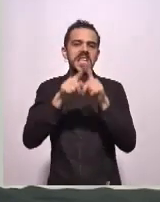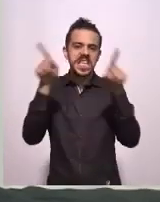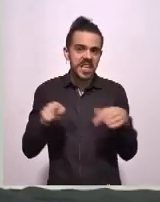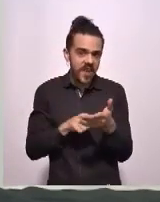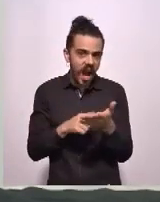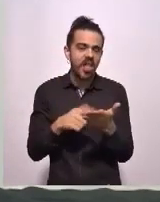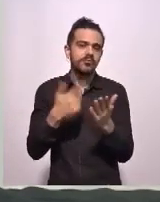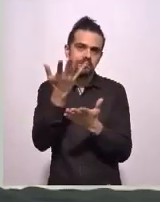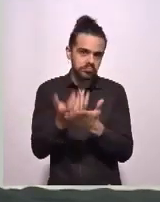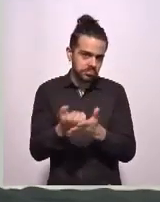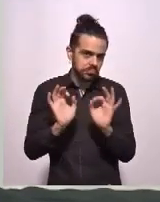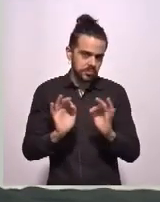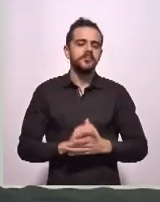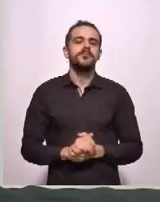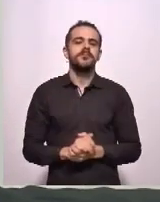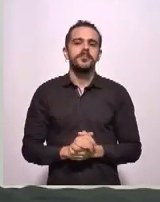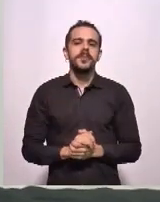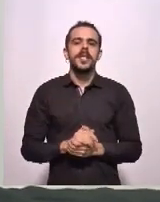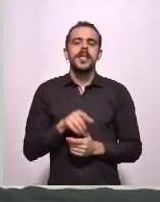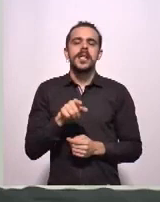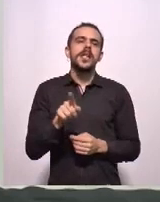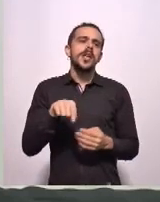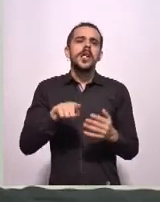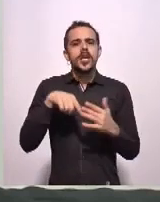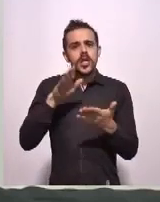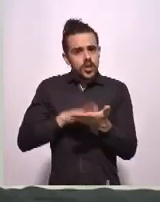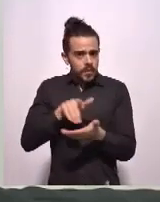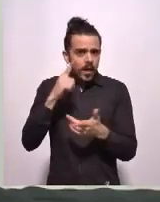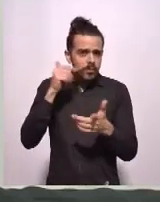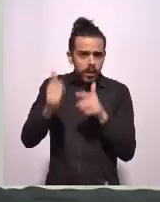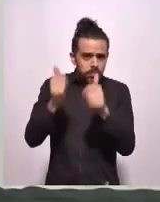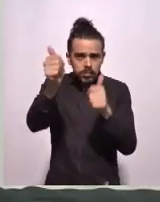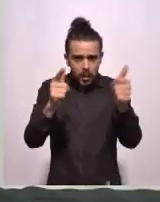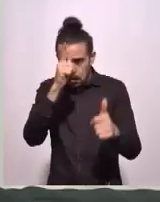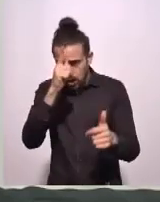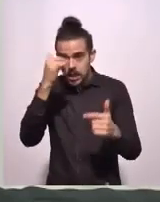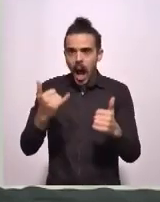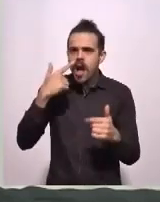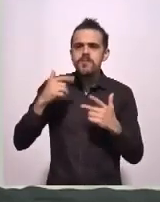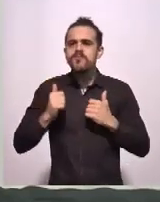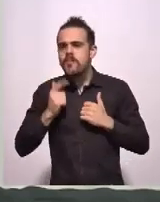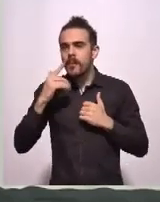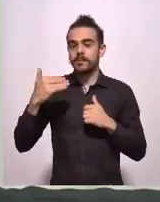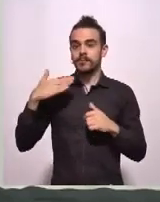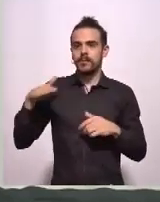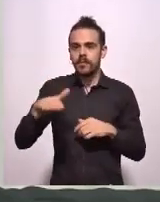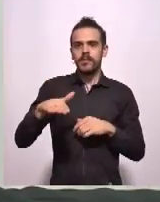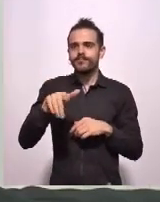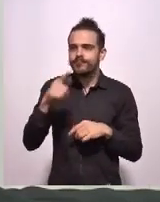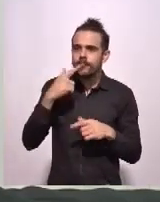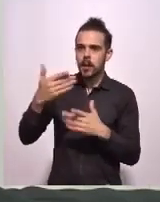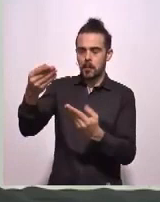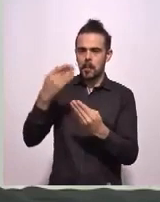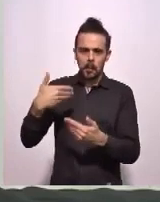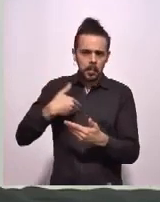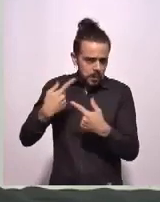cuanto a los controles que se aplicarán desde lo policial en los diferentes puntos. Vuelvo a reiterar lo que es ingreso y egreso de provincias.